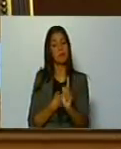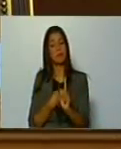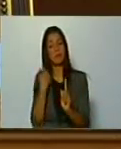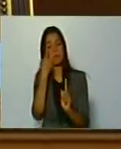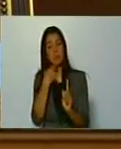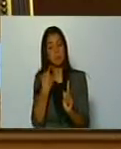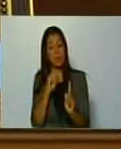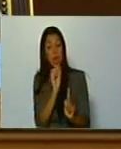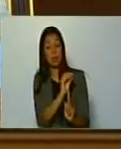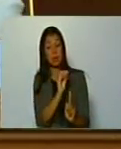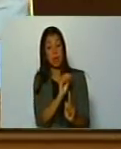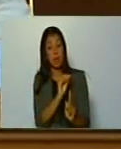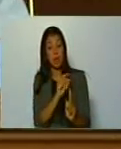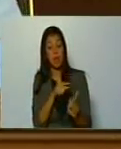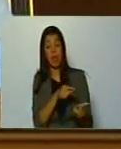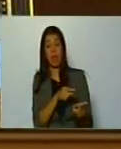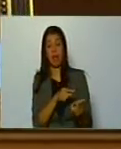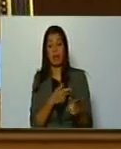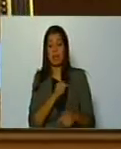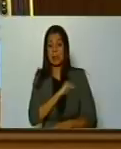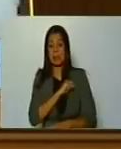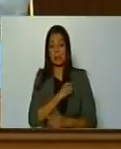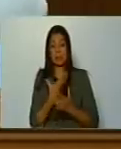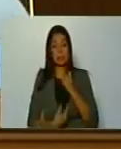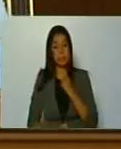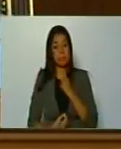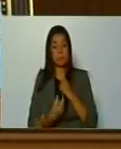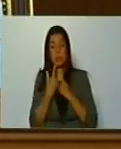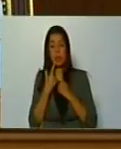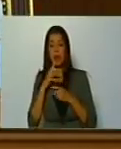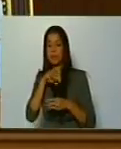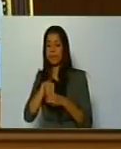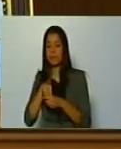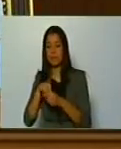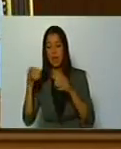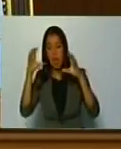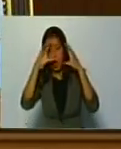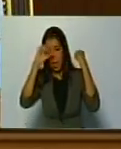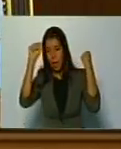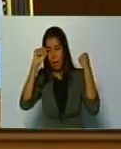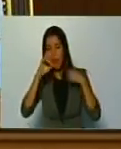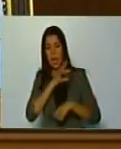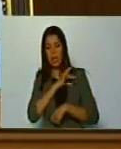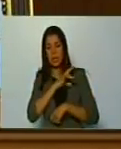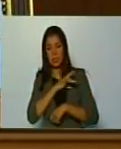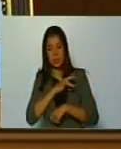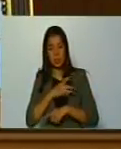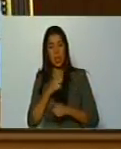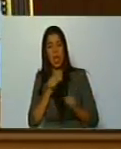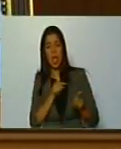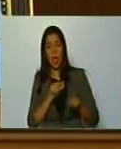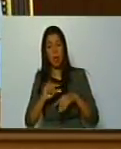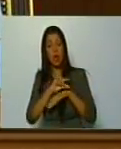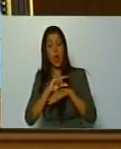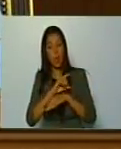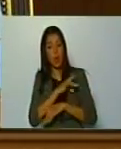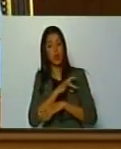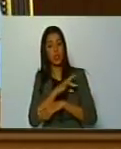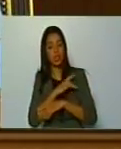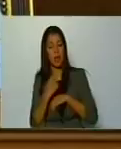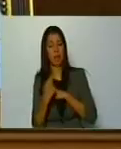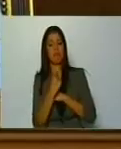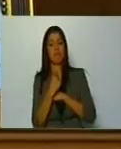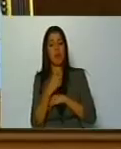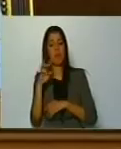pero está protegido por un gobierno extranjero, uno de esos gobiernos que se ha prestado para